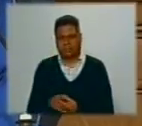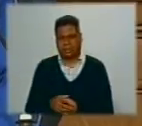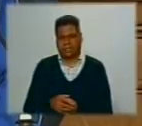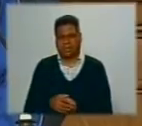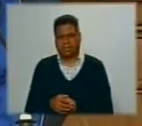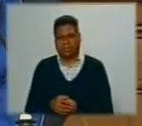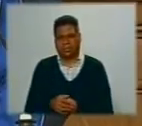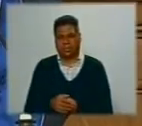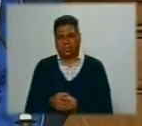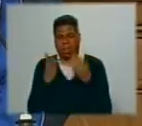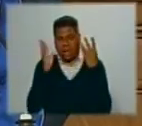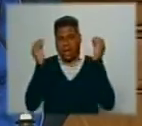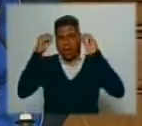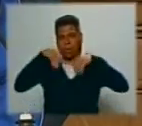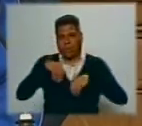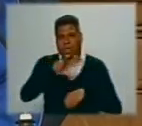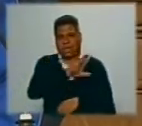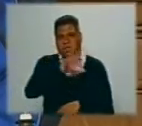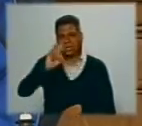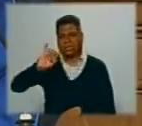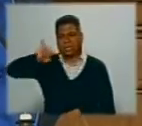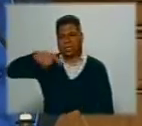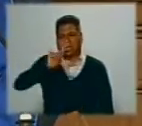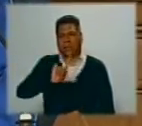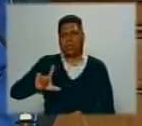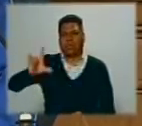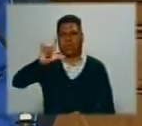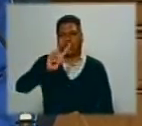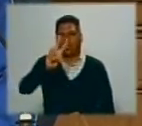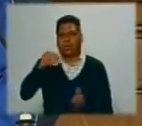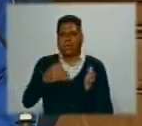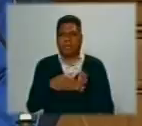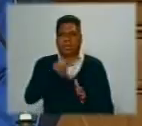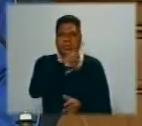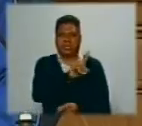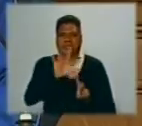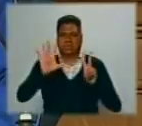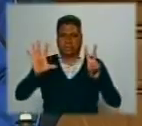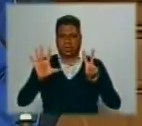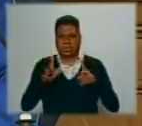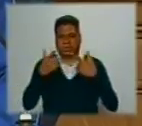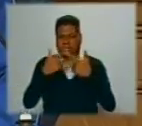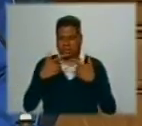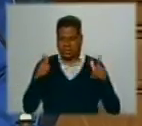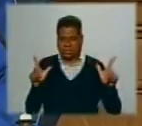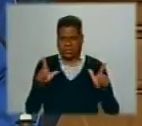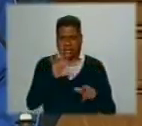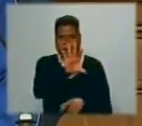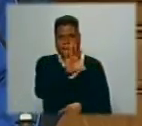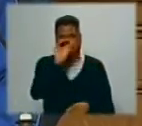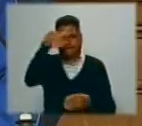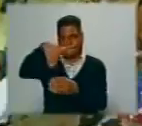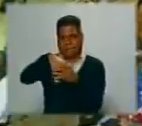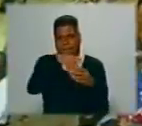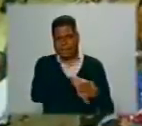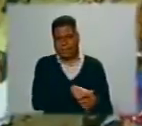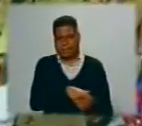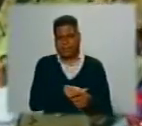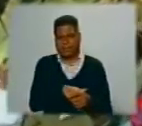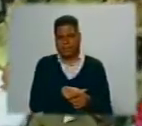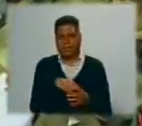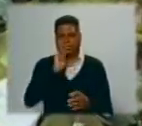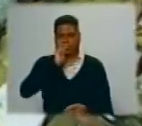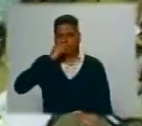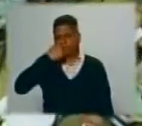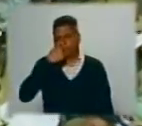conforme al mandato otorgado el 30 de julio de 2017 en elecciones democráticas, libres, universales, directas y secretas por